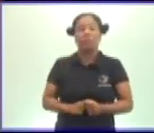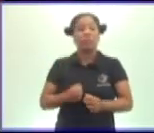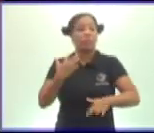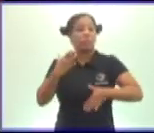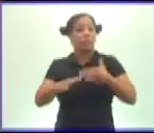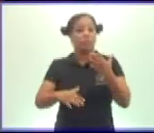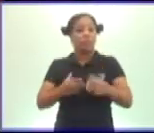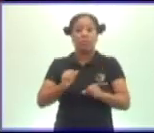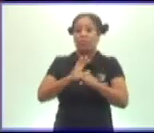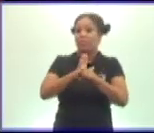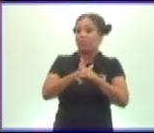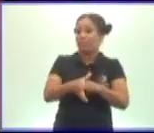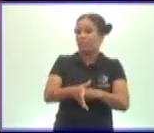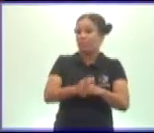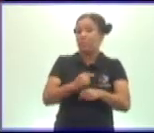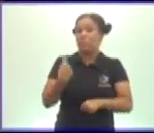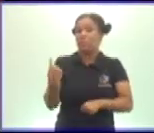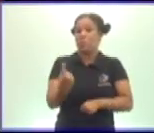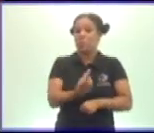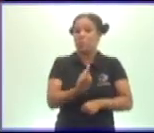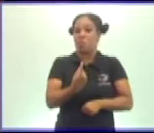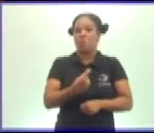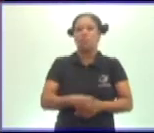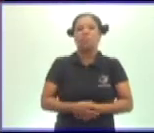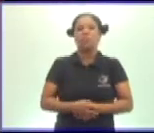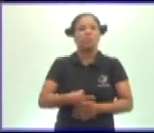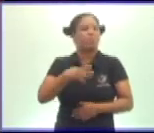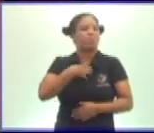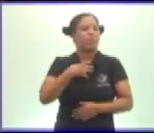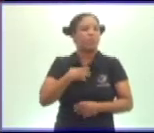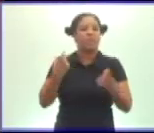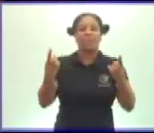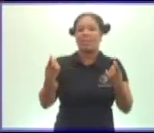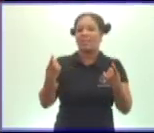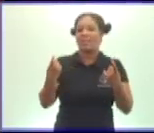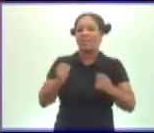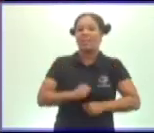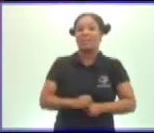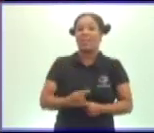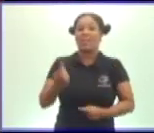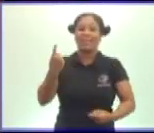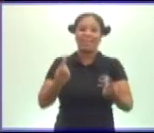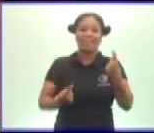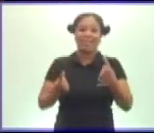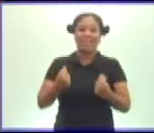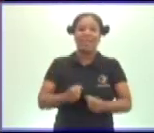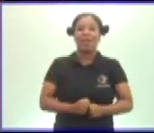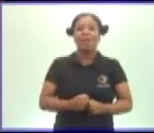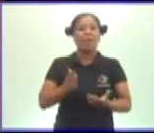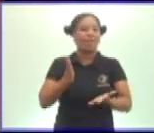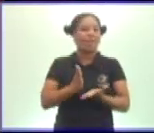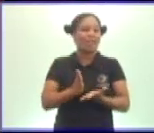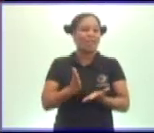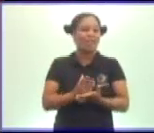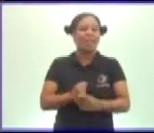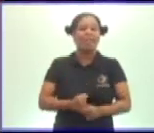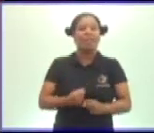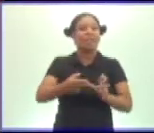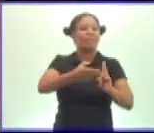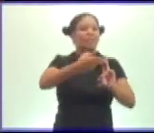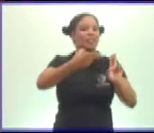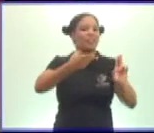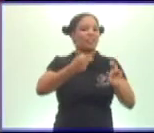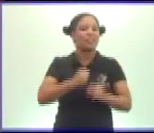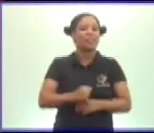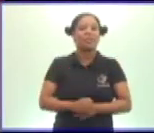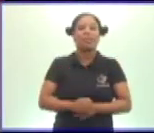de la pandemia, nosotros hemos tenido la necesidad de que algunas de las frecuencias de las asignaturas, en